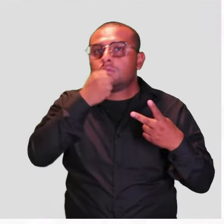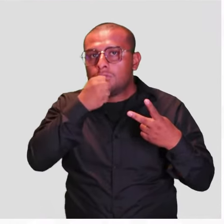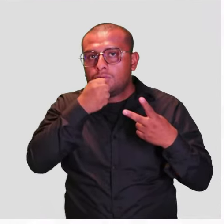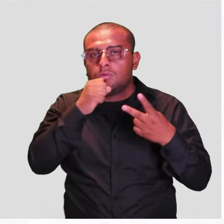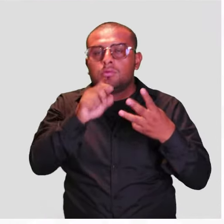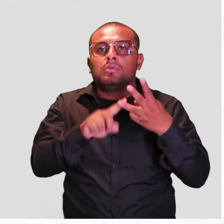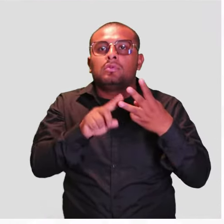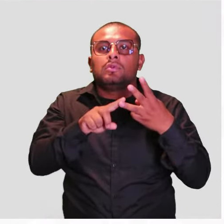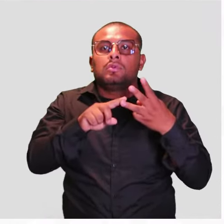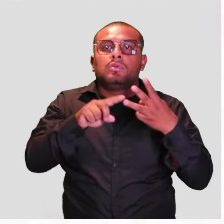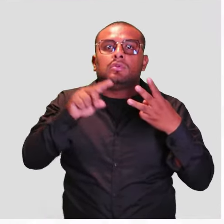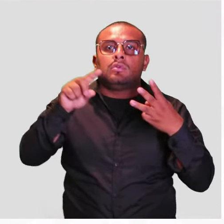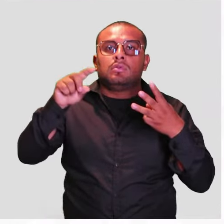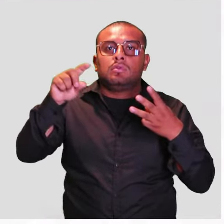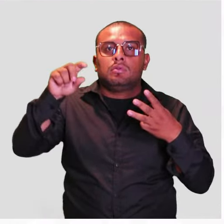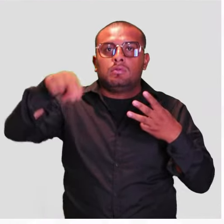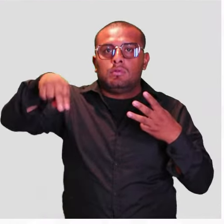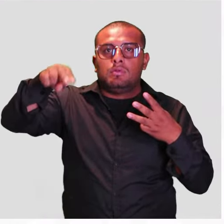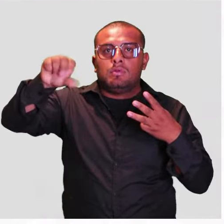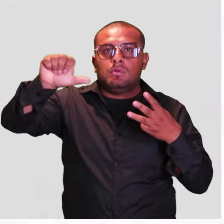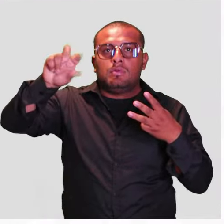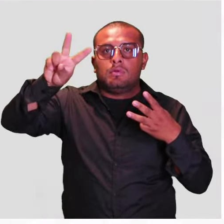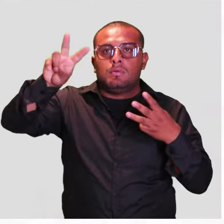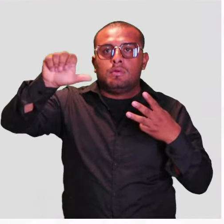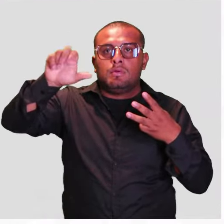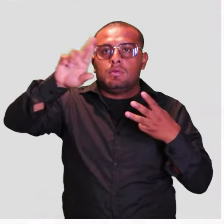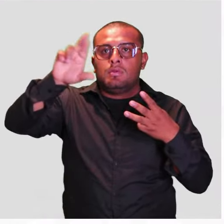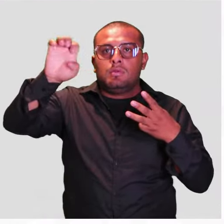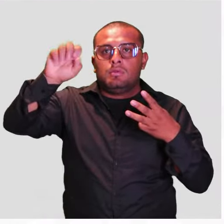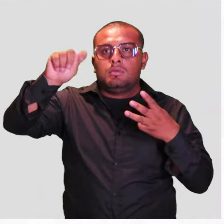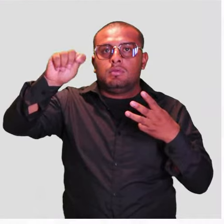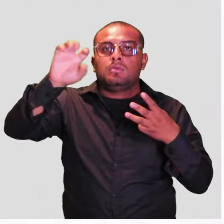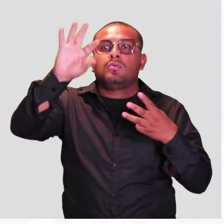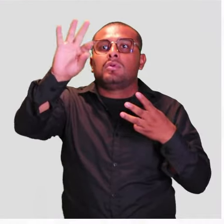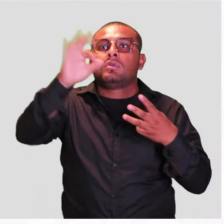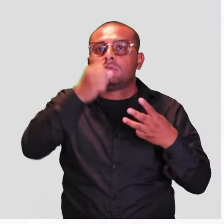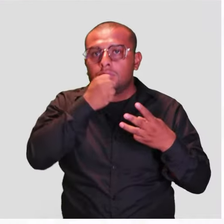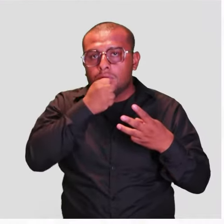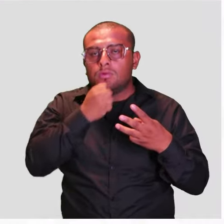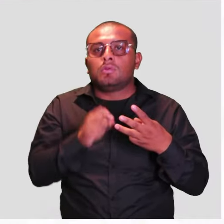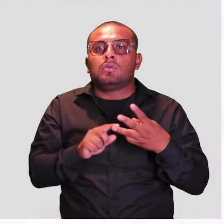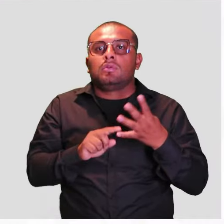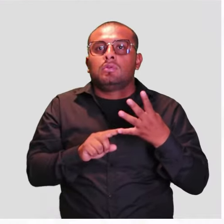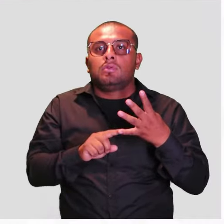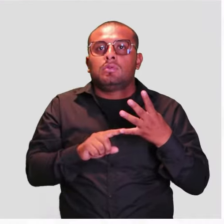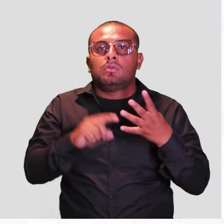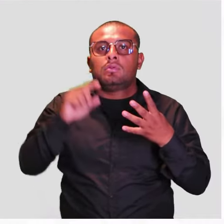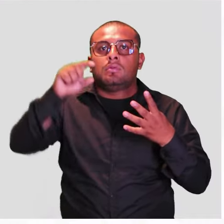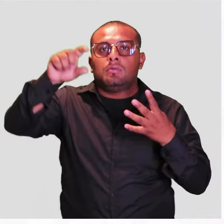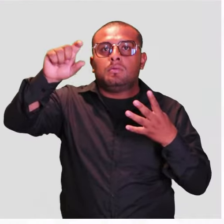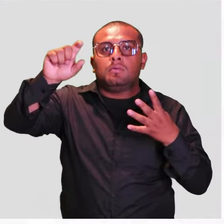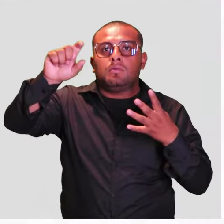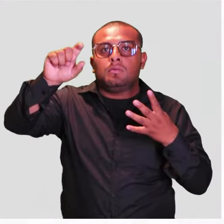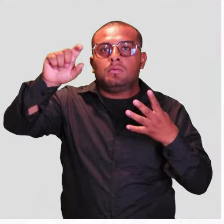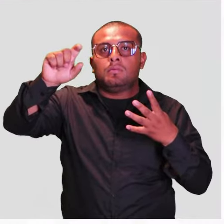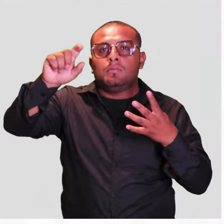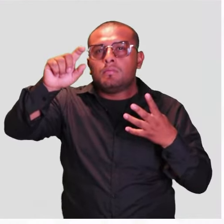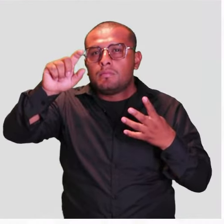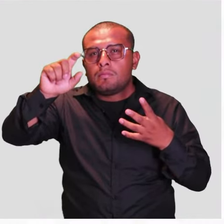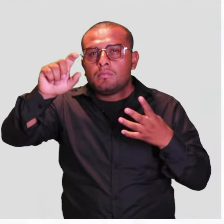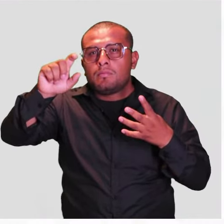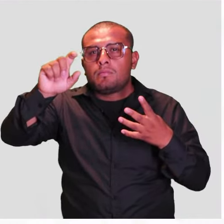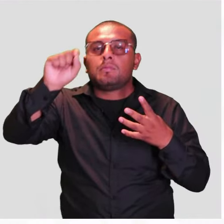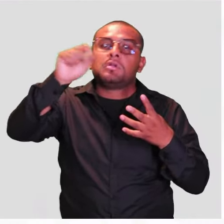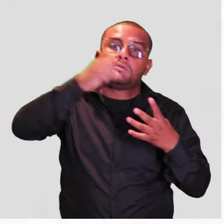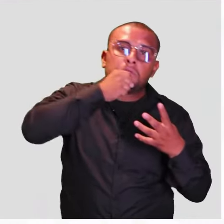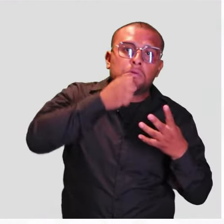Alvarado Navarrete, le restan 39 segundos y candidato Roberto Cabrera, le restan 20 segundos. Cedemos el uso de la voz